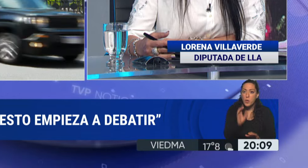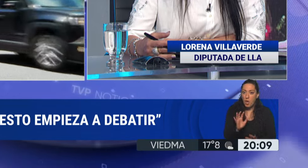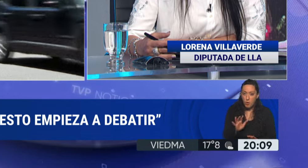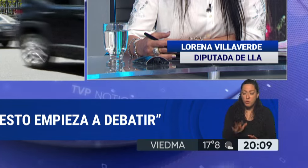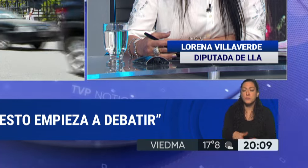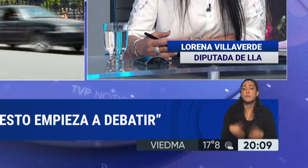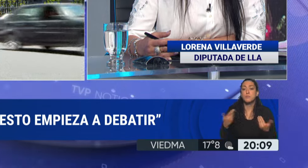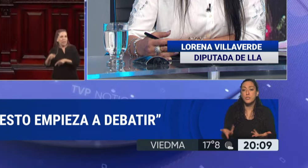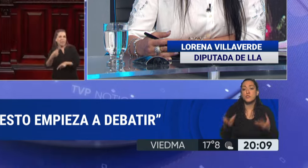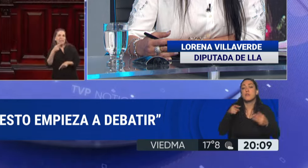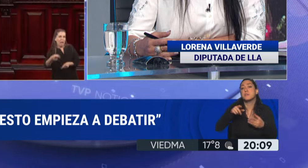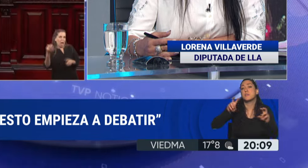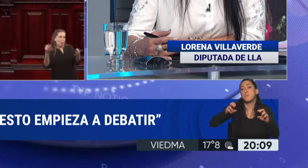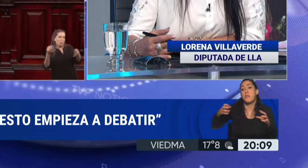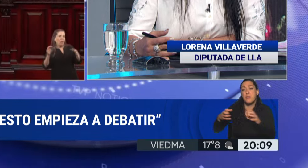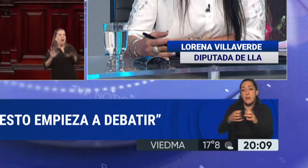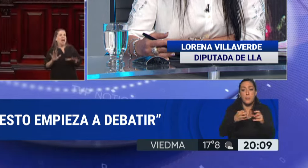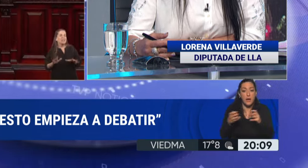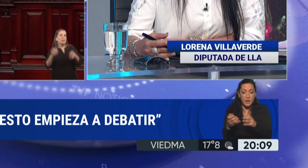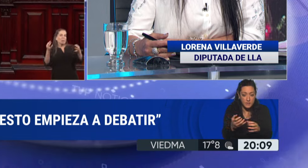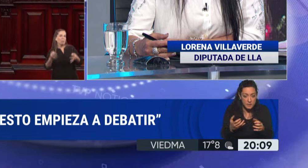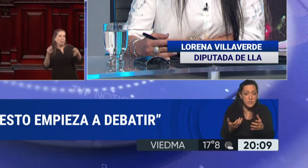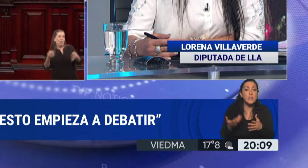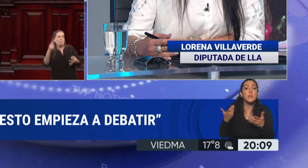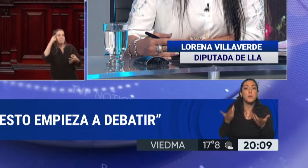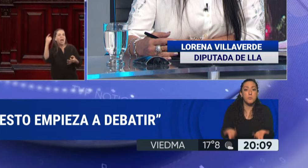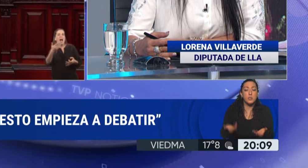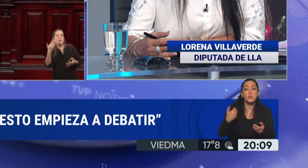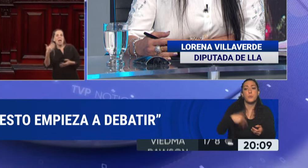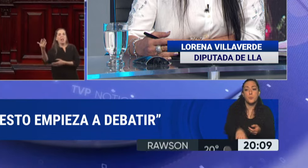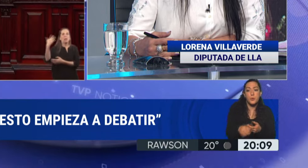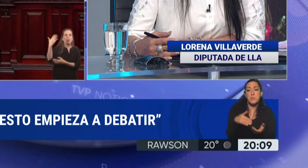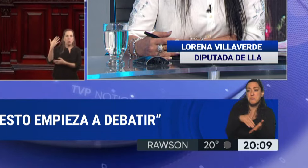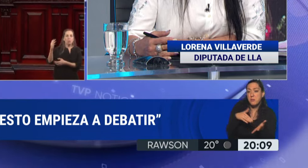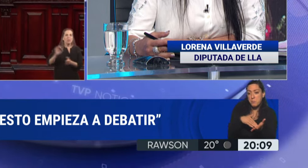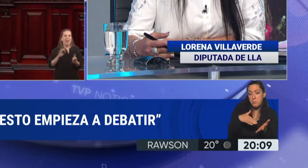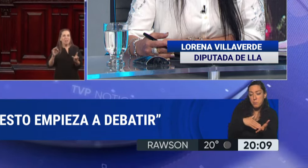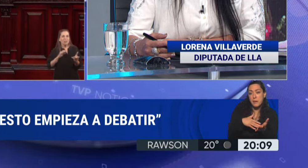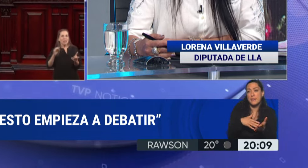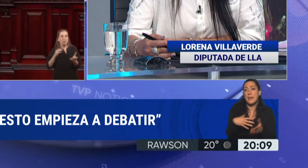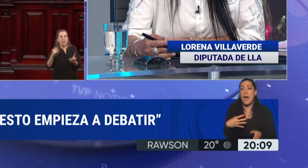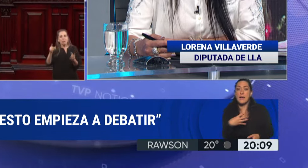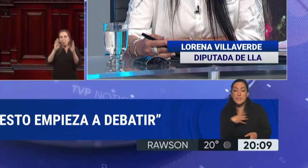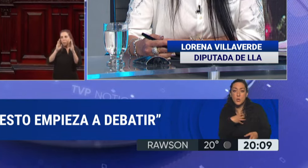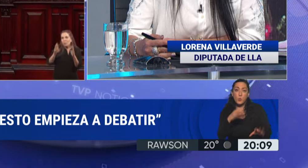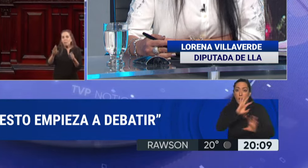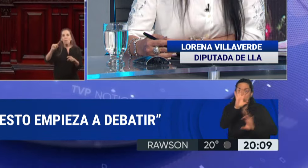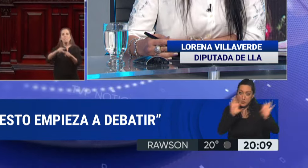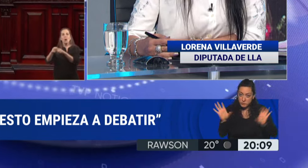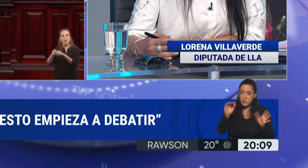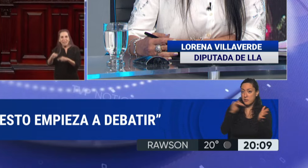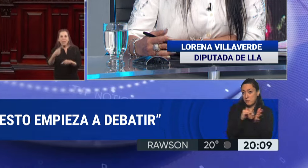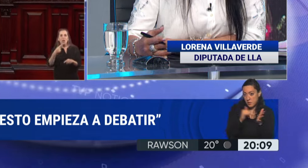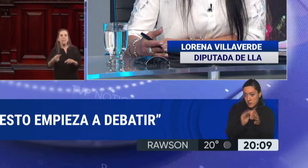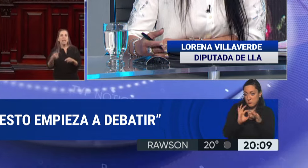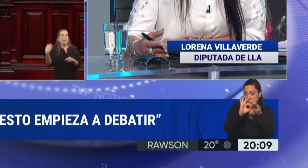debate Y por supuesto que va también intervenir mucho la actividad y y la actitud que tengan las provincias Y